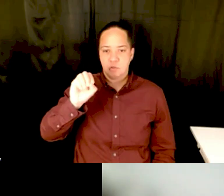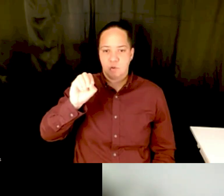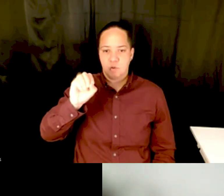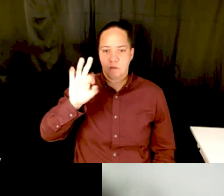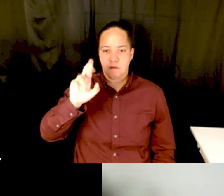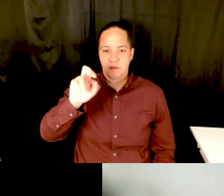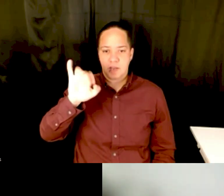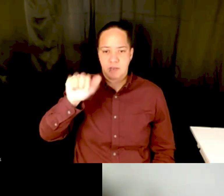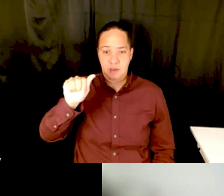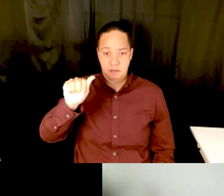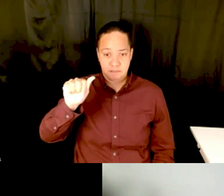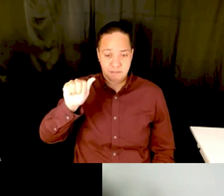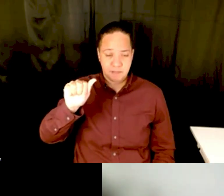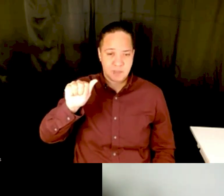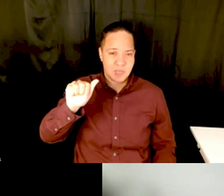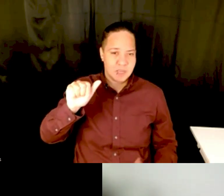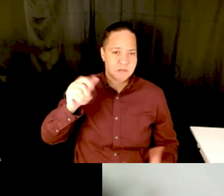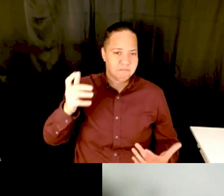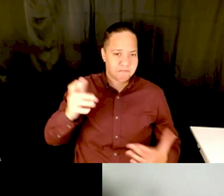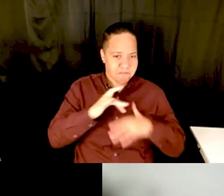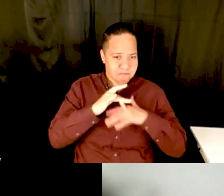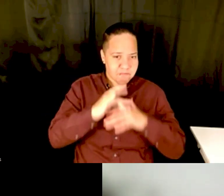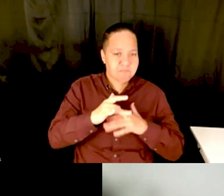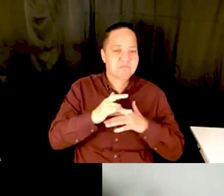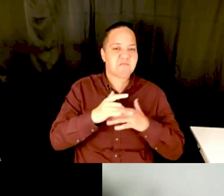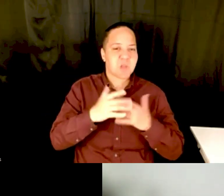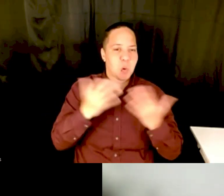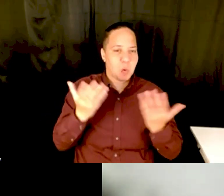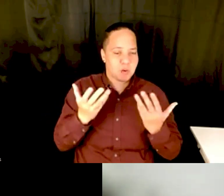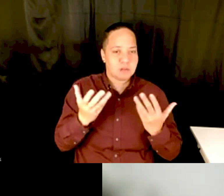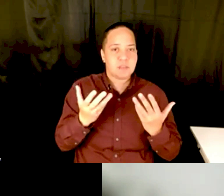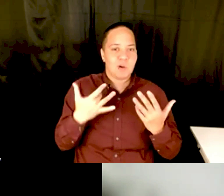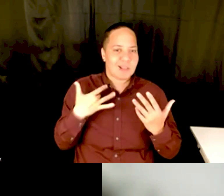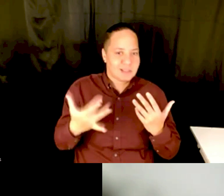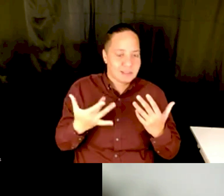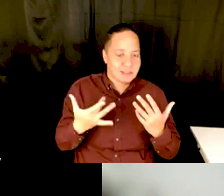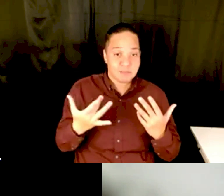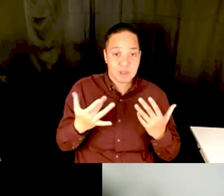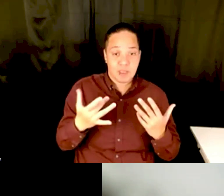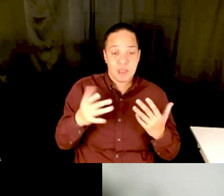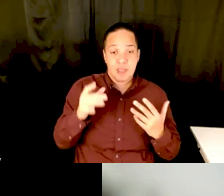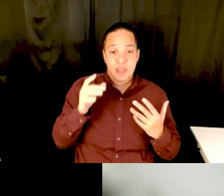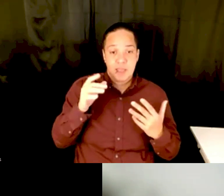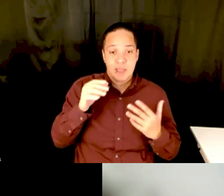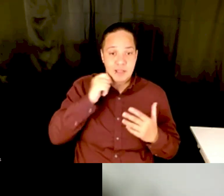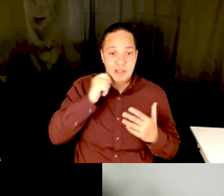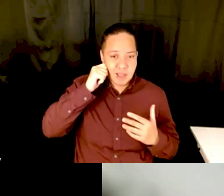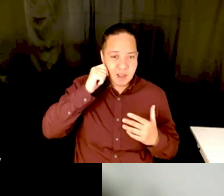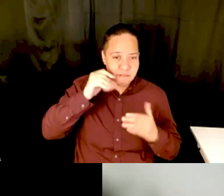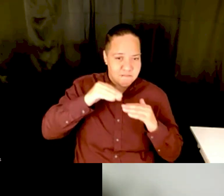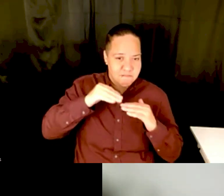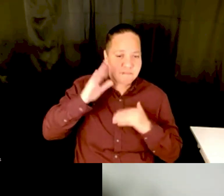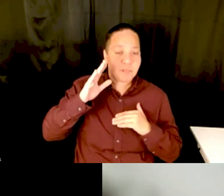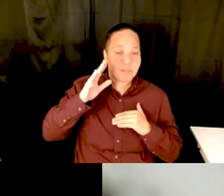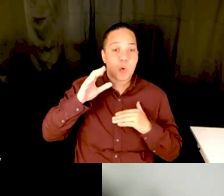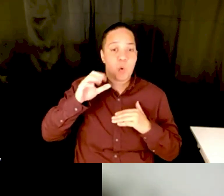La prevalencia mayor está en la adolescencia tardía y en la adultez joven. No obstante, hay